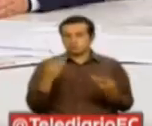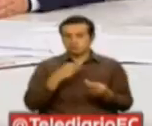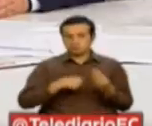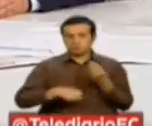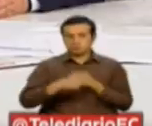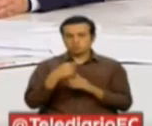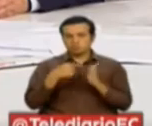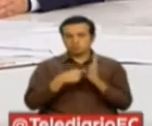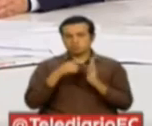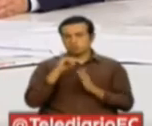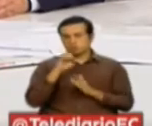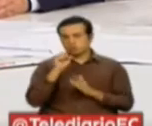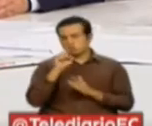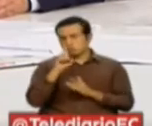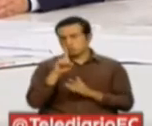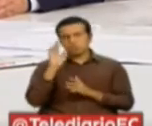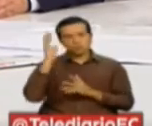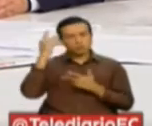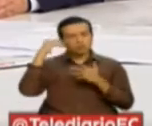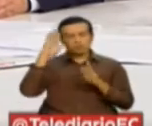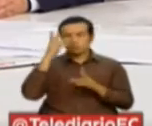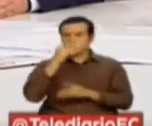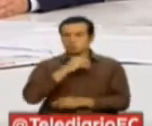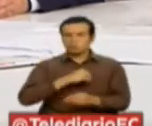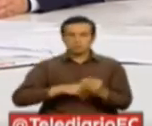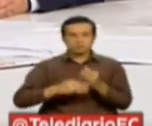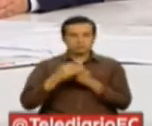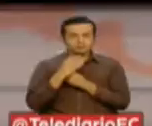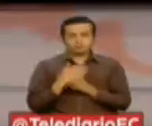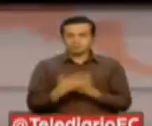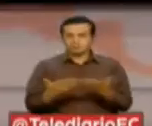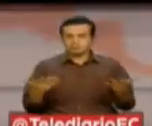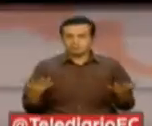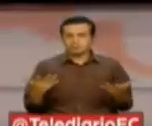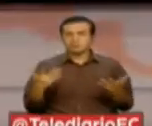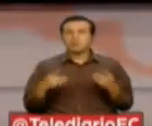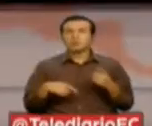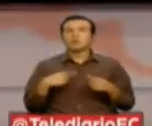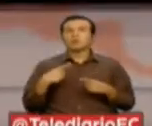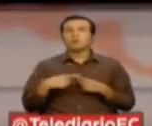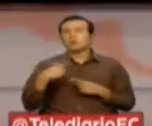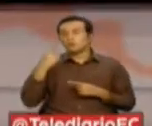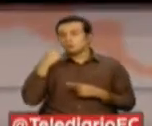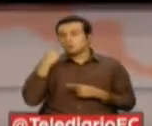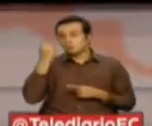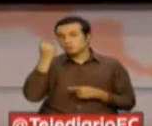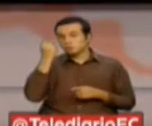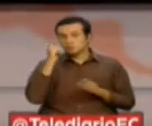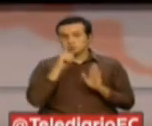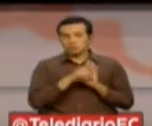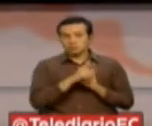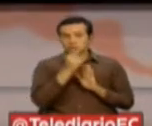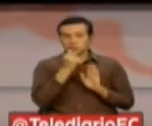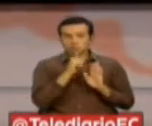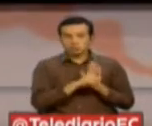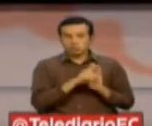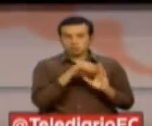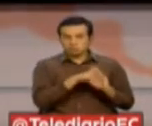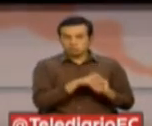devolución de impuestos el día de hoy como se ha planteado después lo conoceremos solamente cuando se haya depositado el dinero